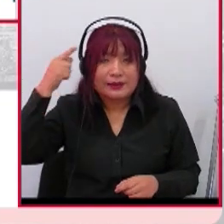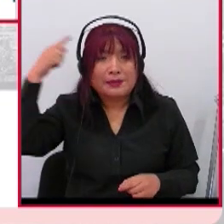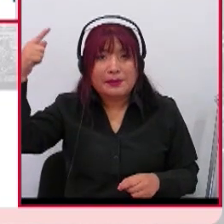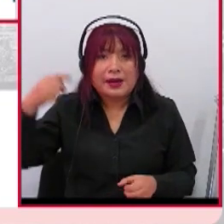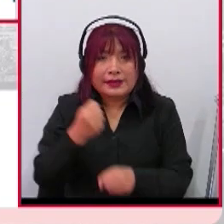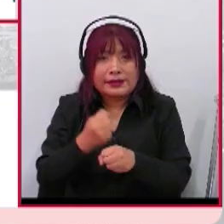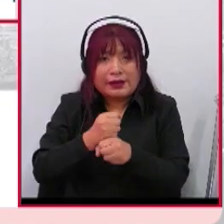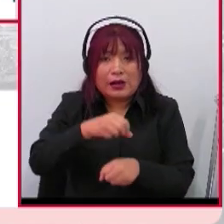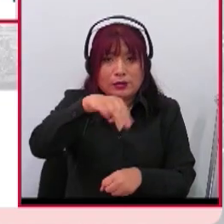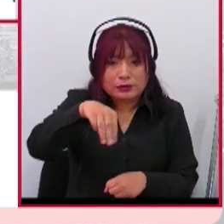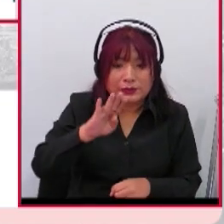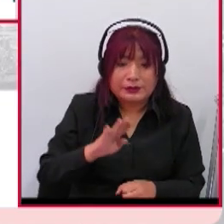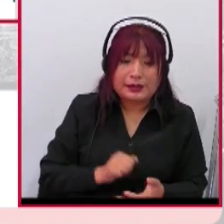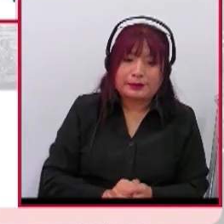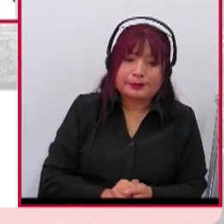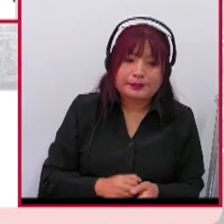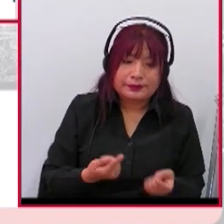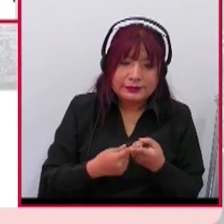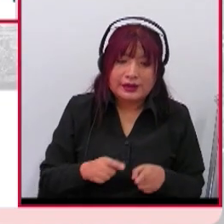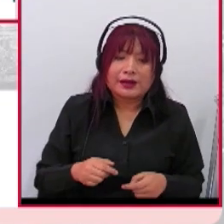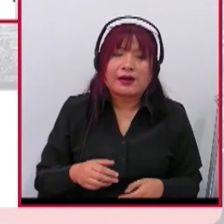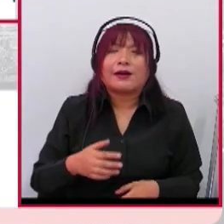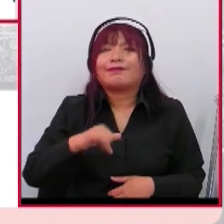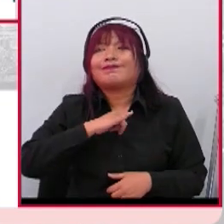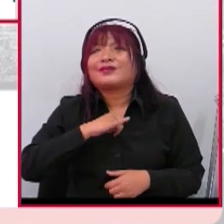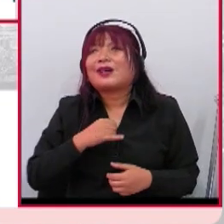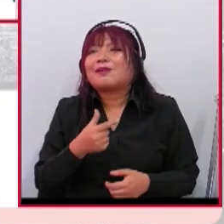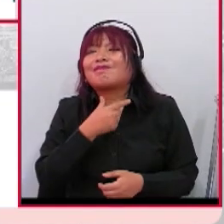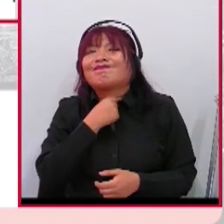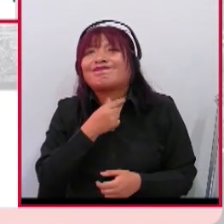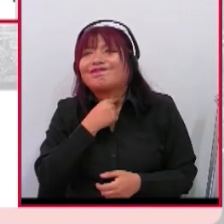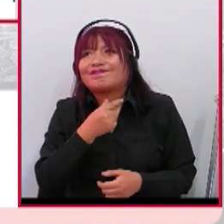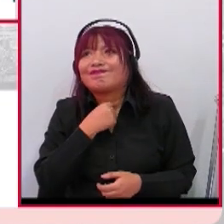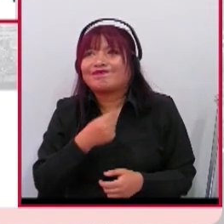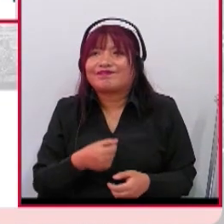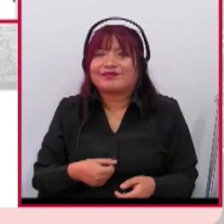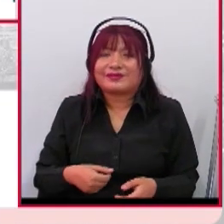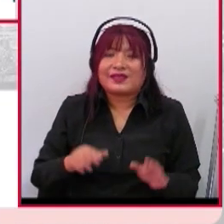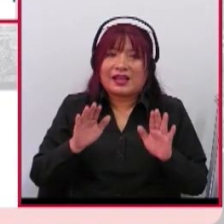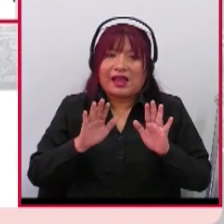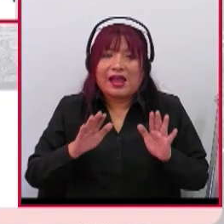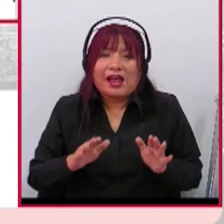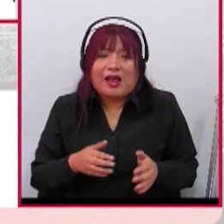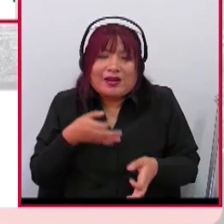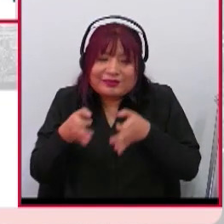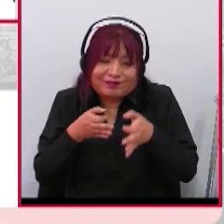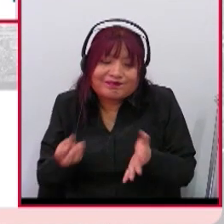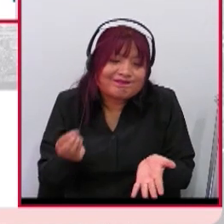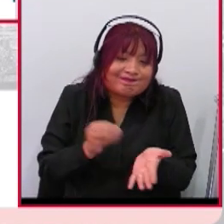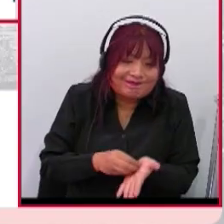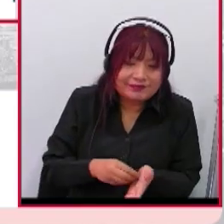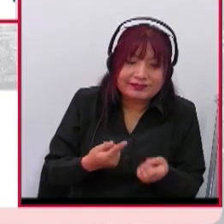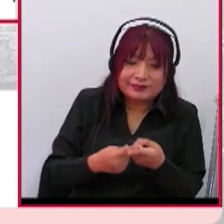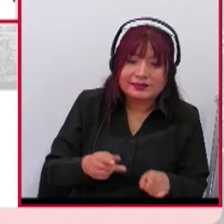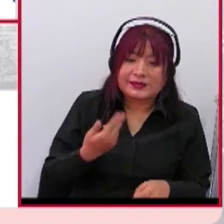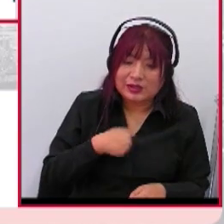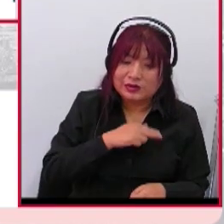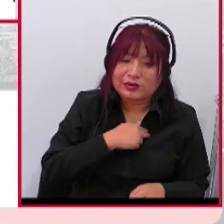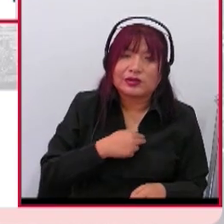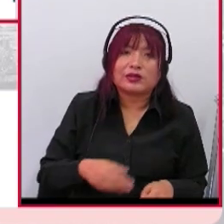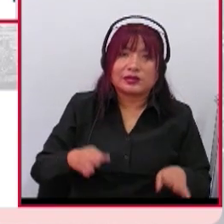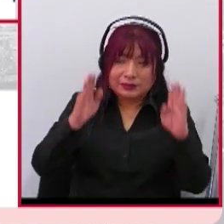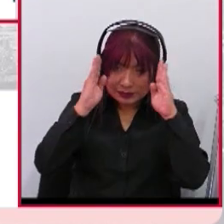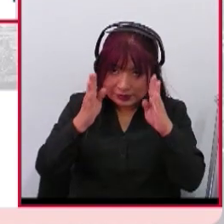Me hubiera gustado detenerme en conversar en este slide, pero es parte del comisionamiento que nosotros hicimos, pero me voy a